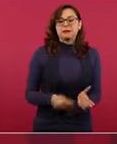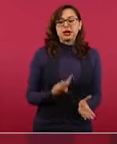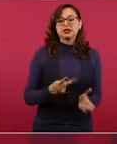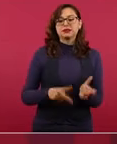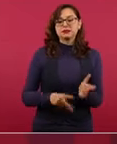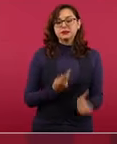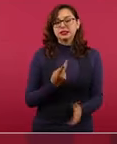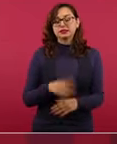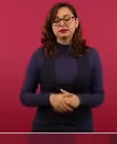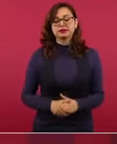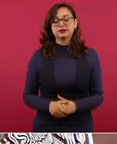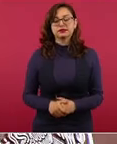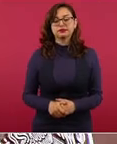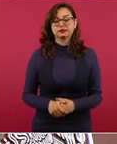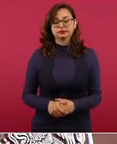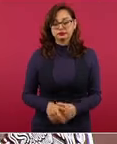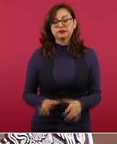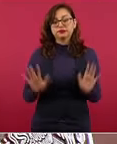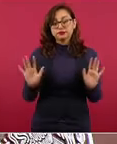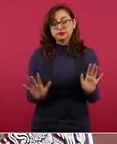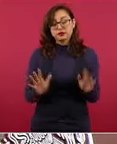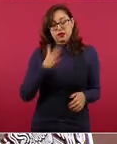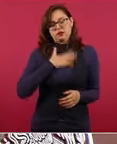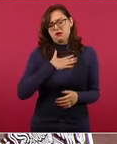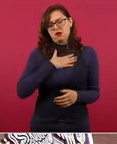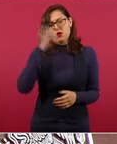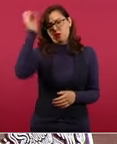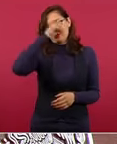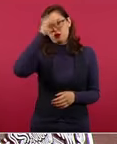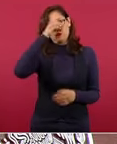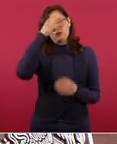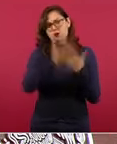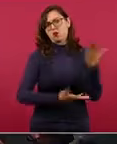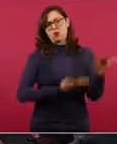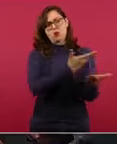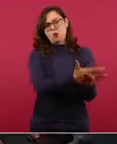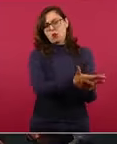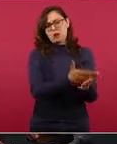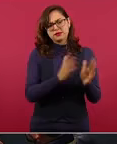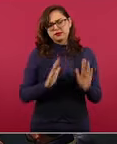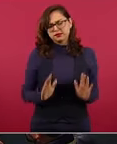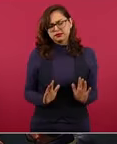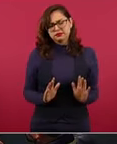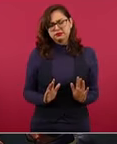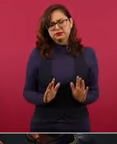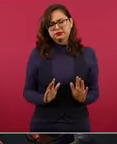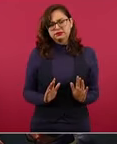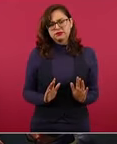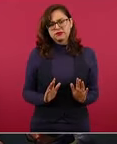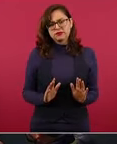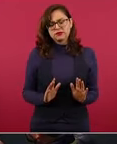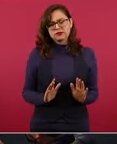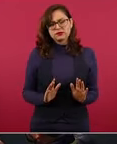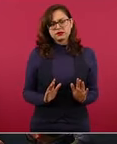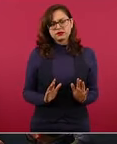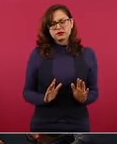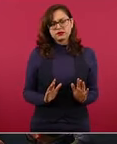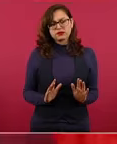entonces es un planteamiento y también de trabajo